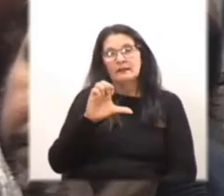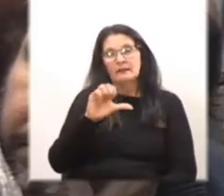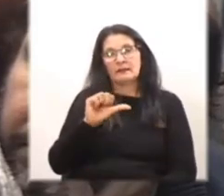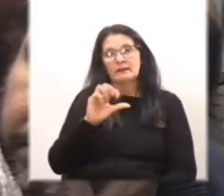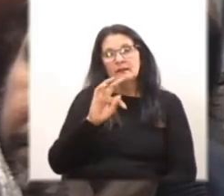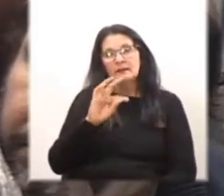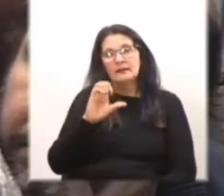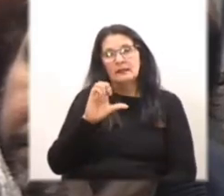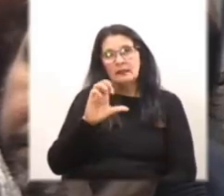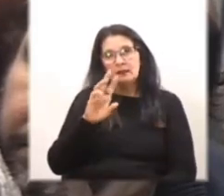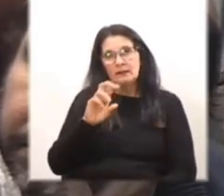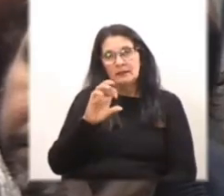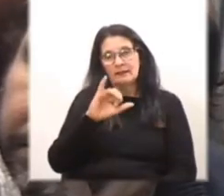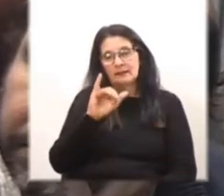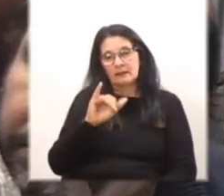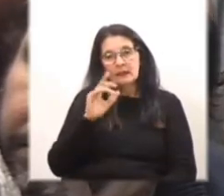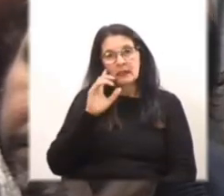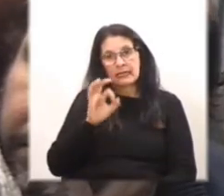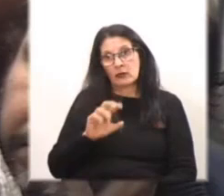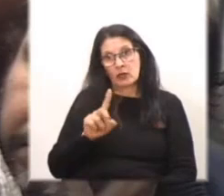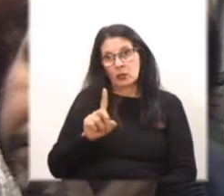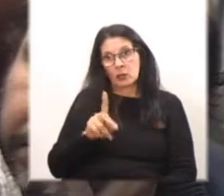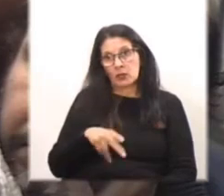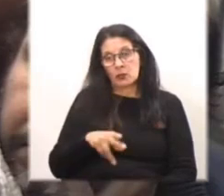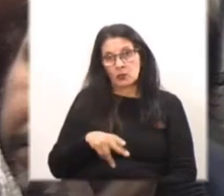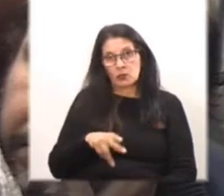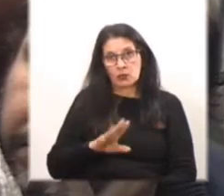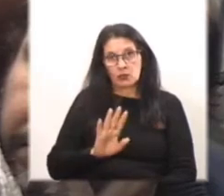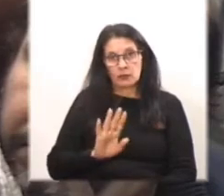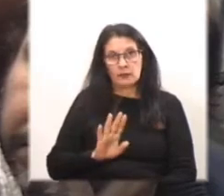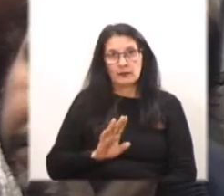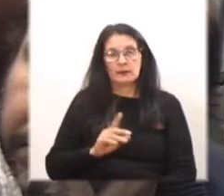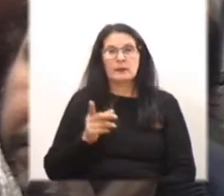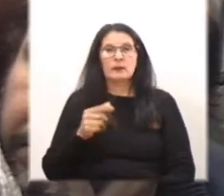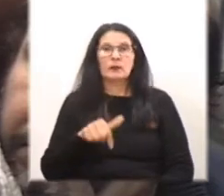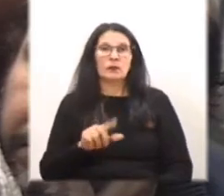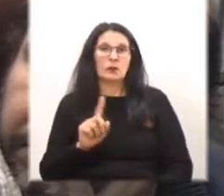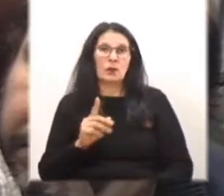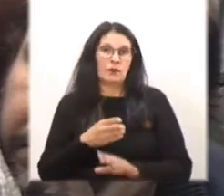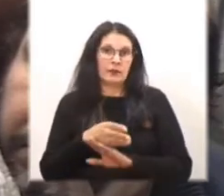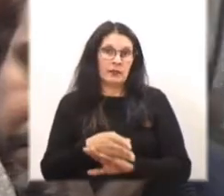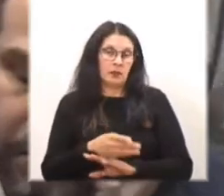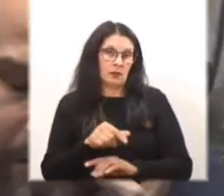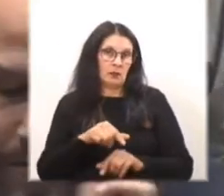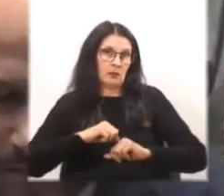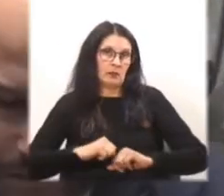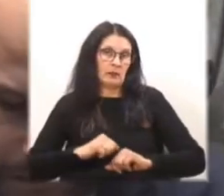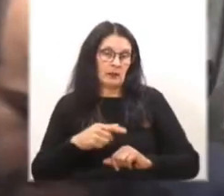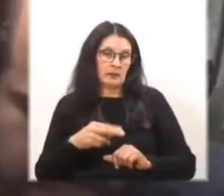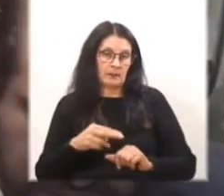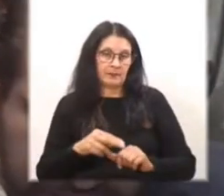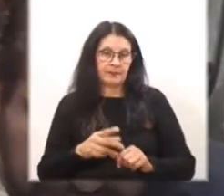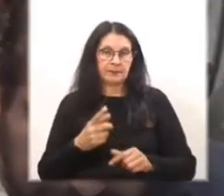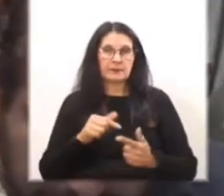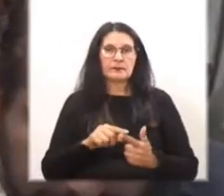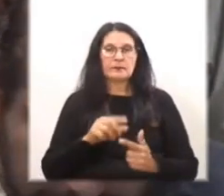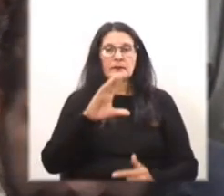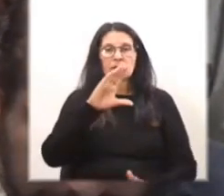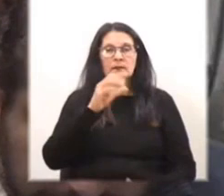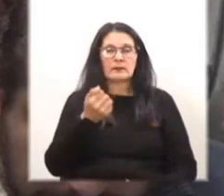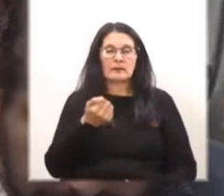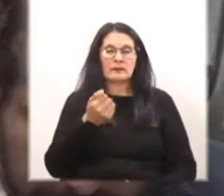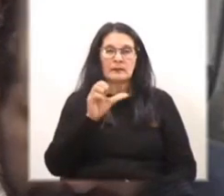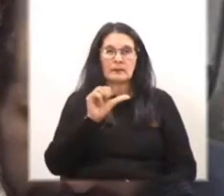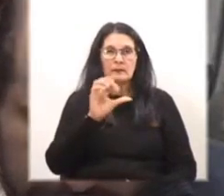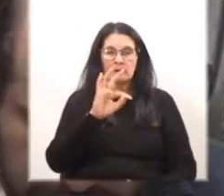sigue siendo, creo que no ha renunciado, aunque naturalmente no ha concurrido a la banca, Fabricio Castillo,